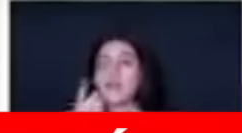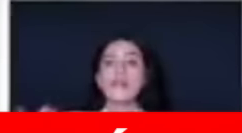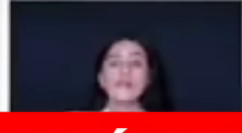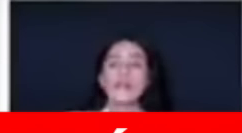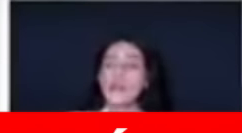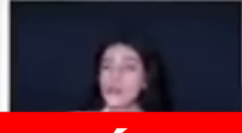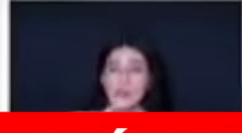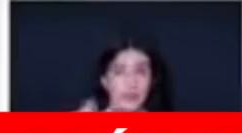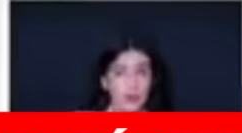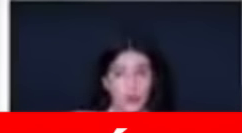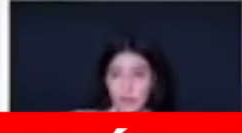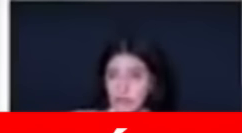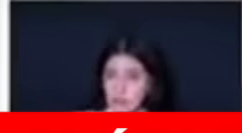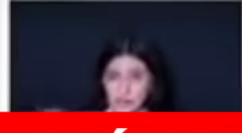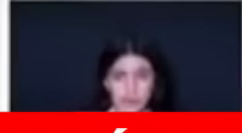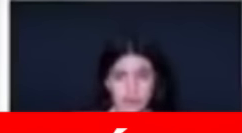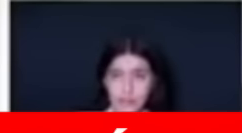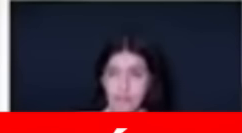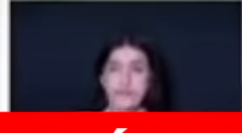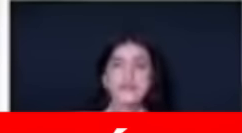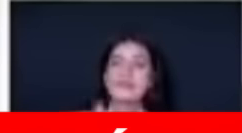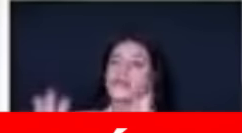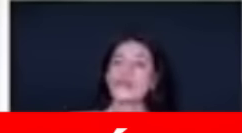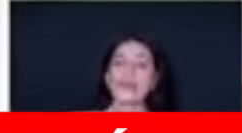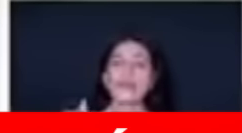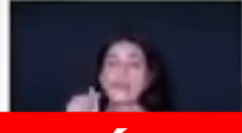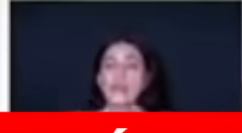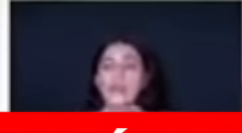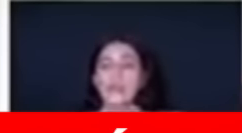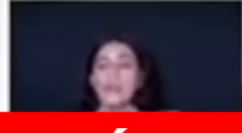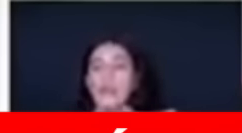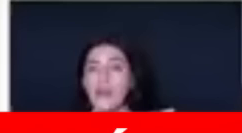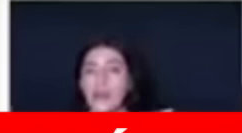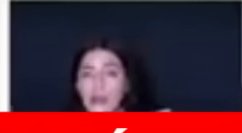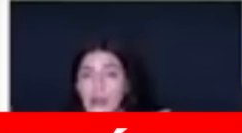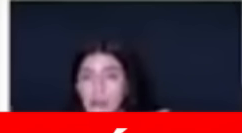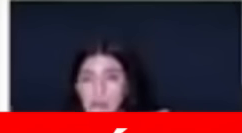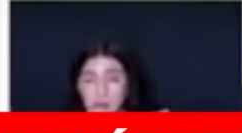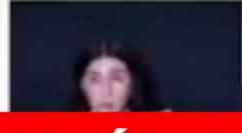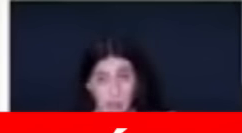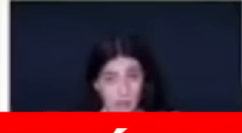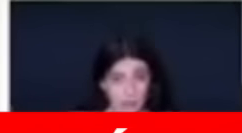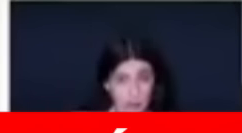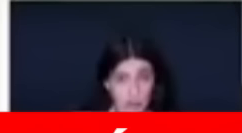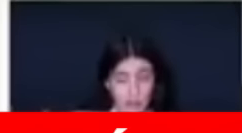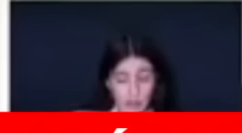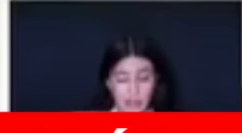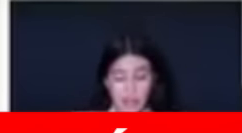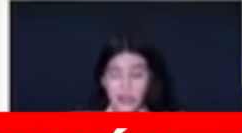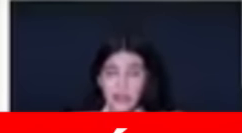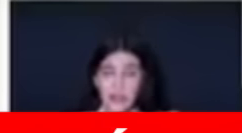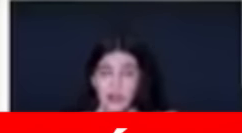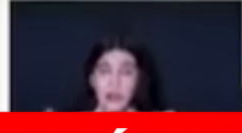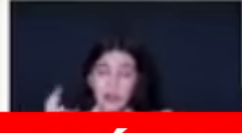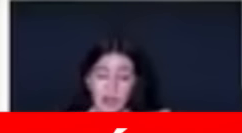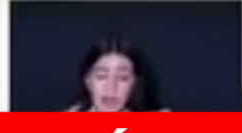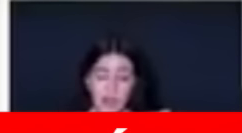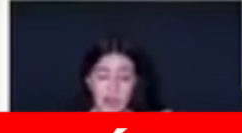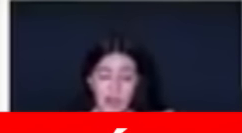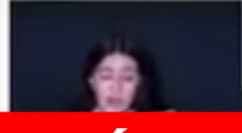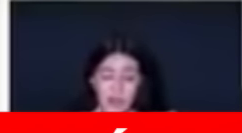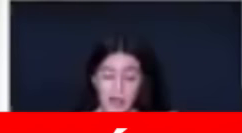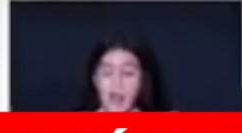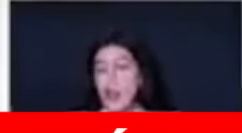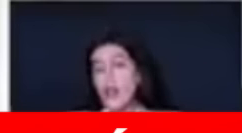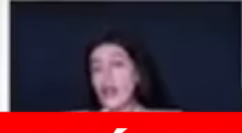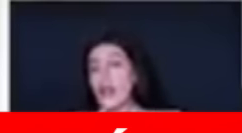con todas sus letras. Si no les gusta el resultado de una elección, la